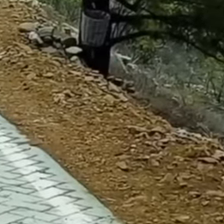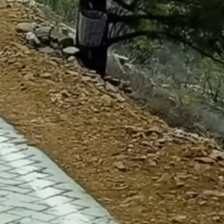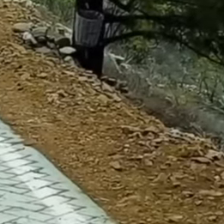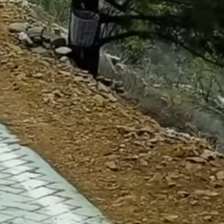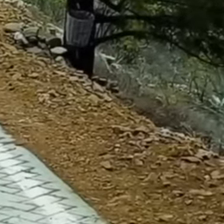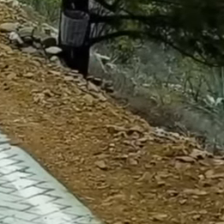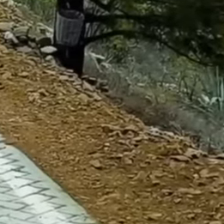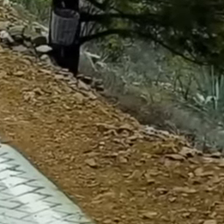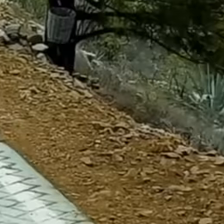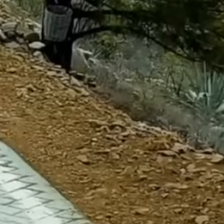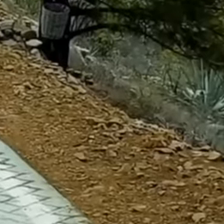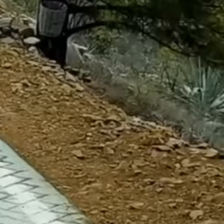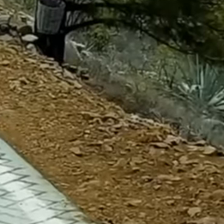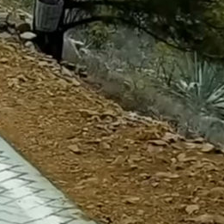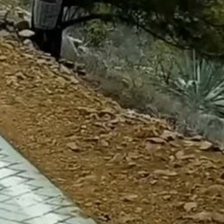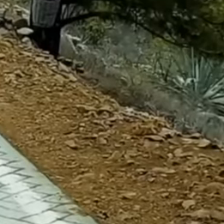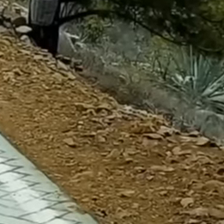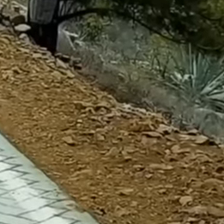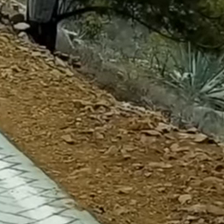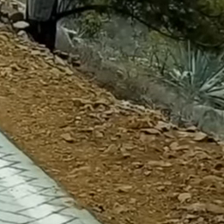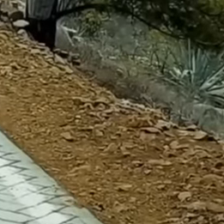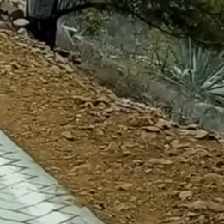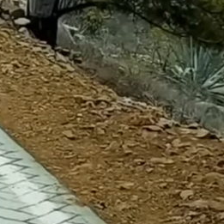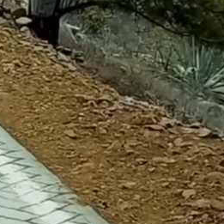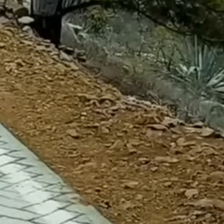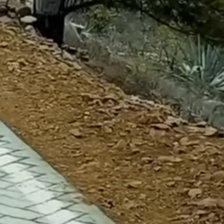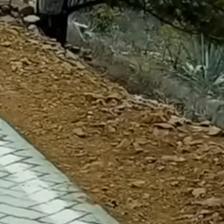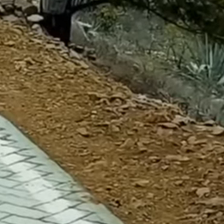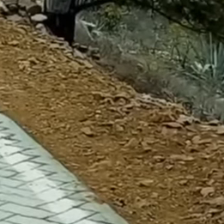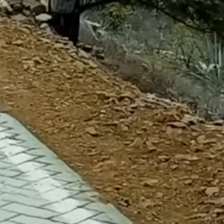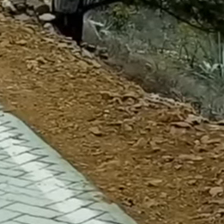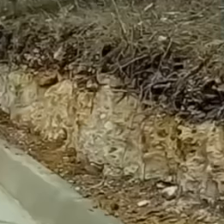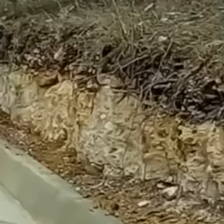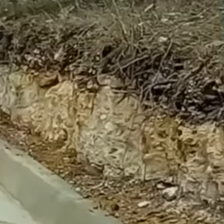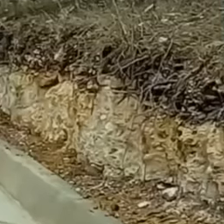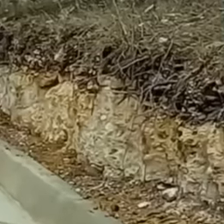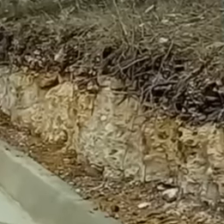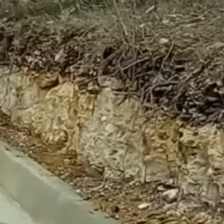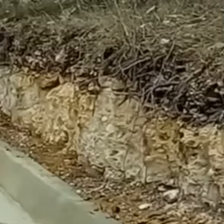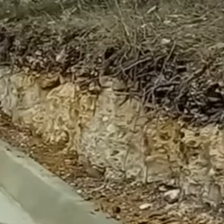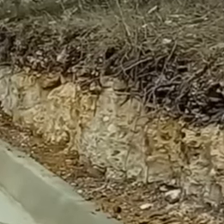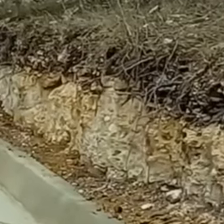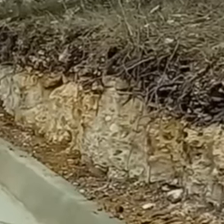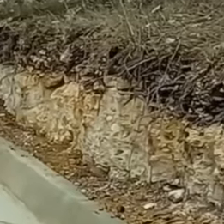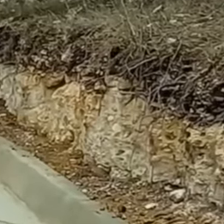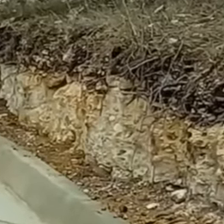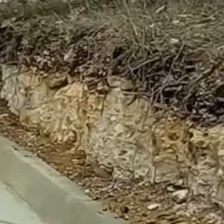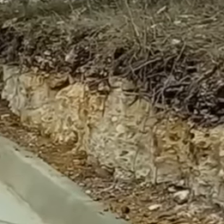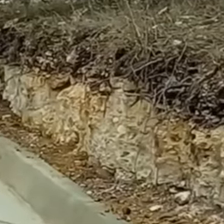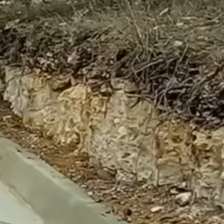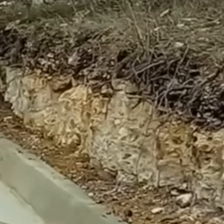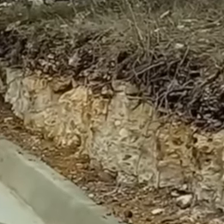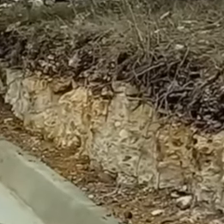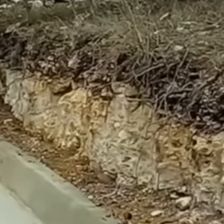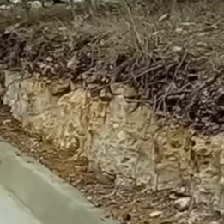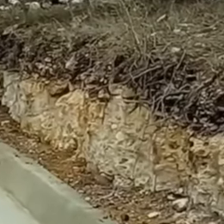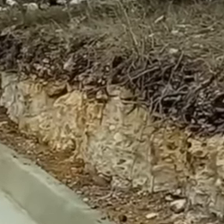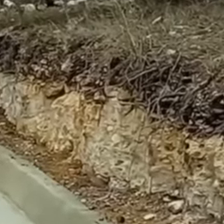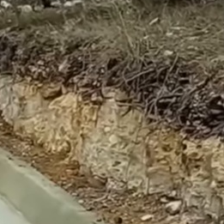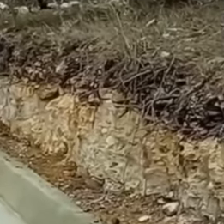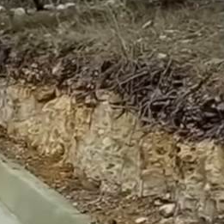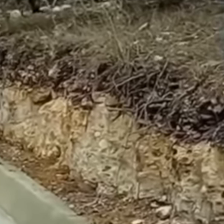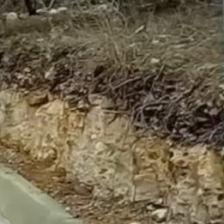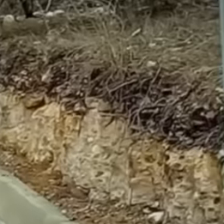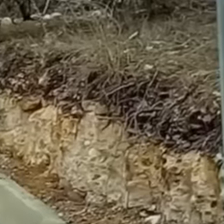quedó, entró en el programa de caminos artesanales y nuestro camino está pavimentado. Este camino nos trae